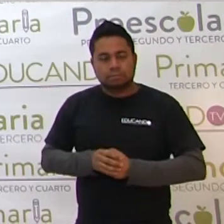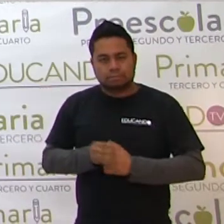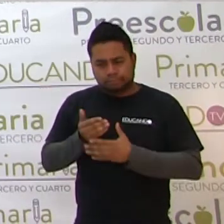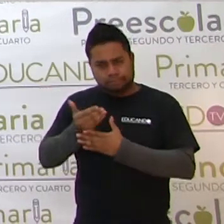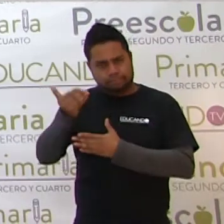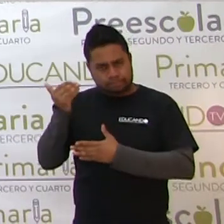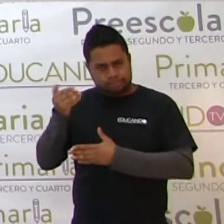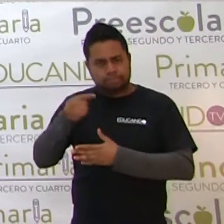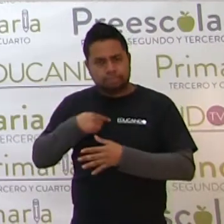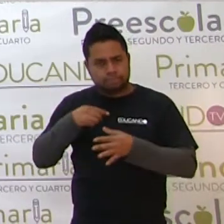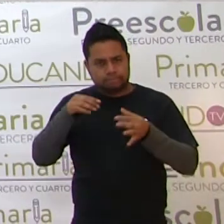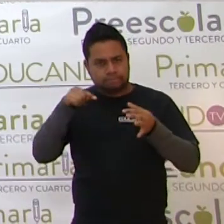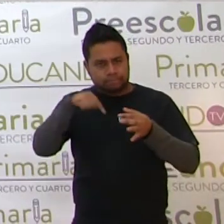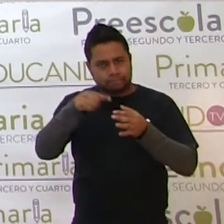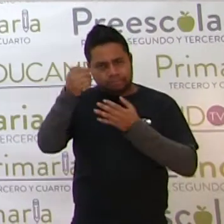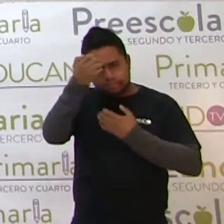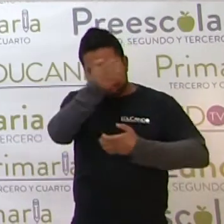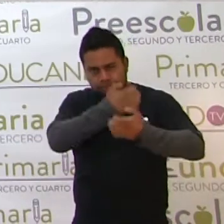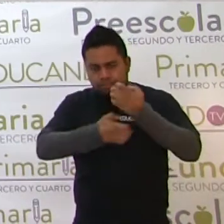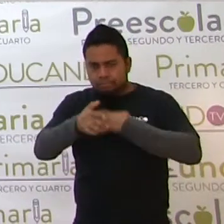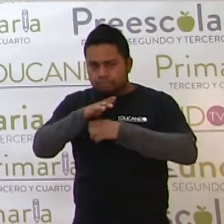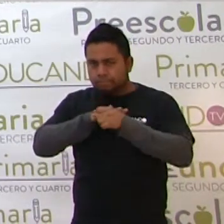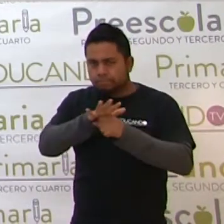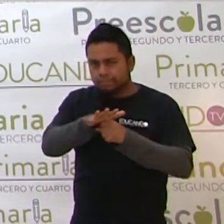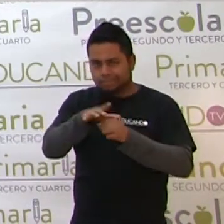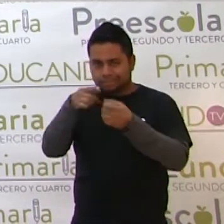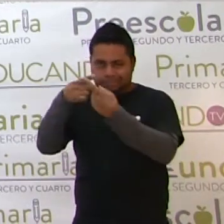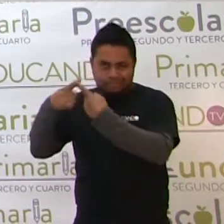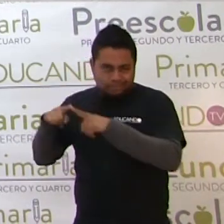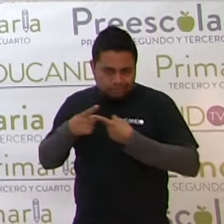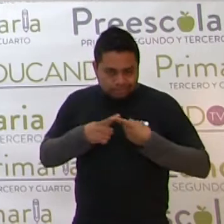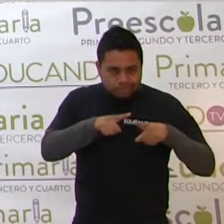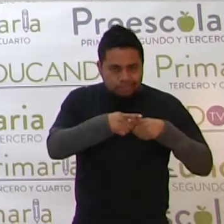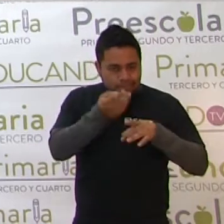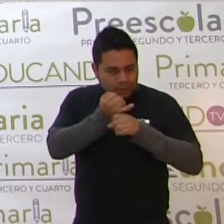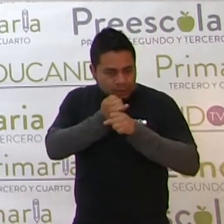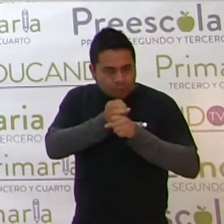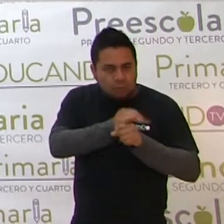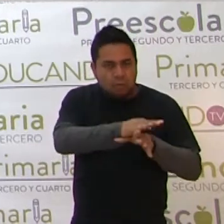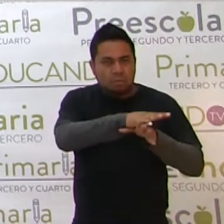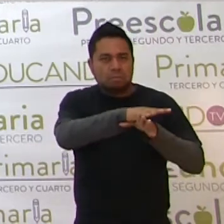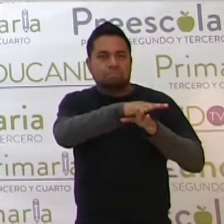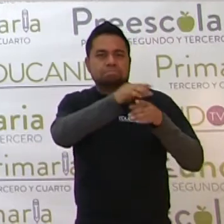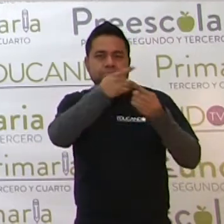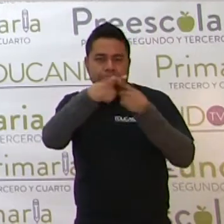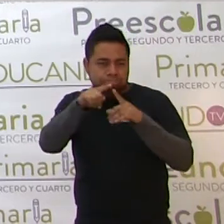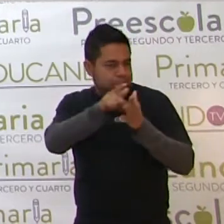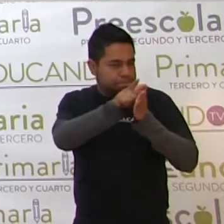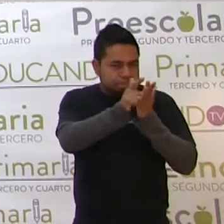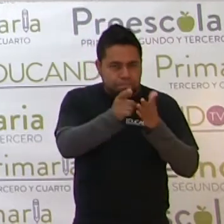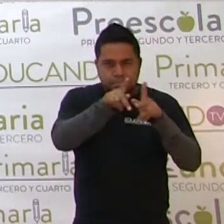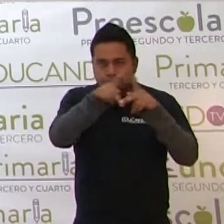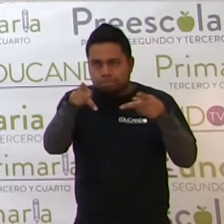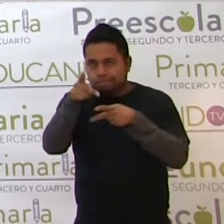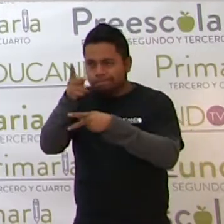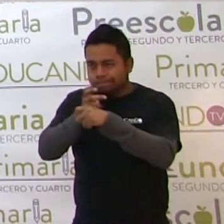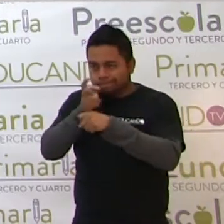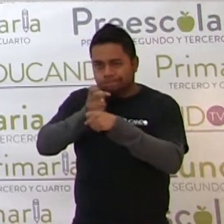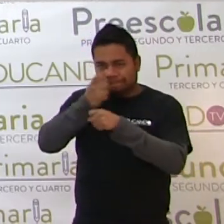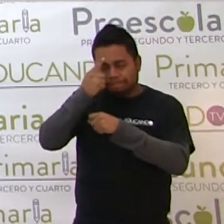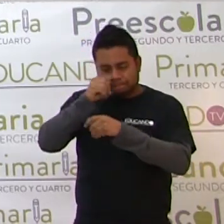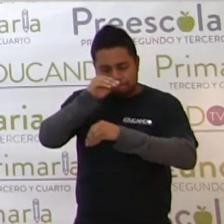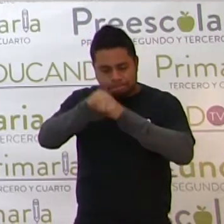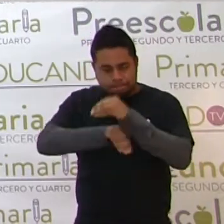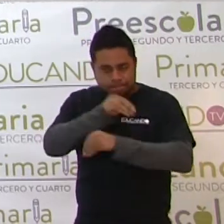pasada estuvimos analizando diferentes tipos de fuentes de información que podemos empezar a retomar para llevar a cabo